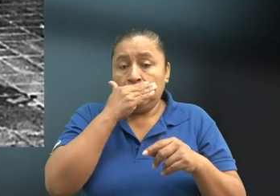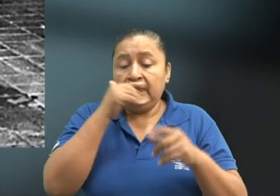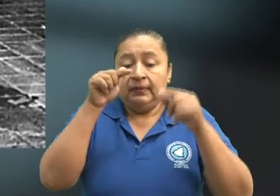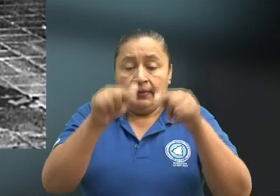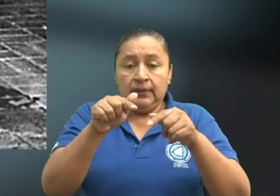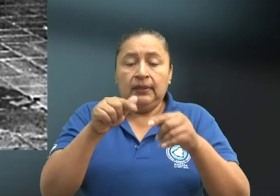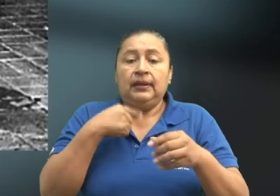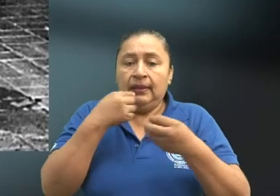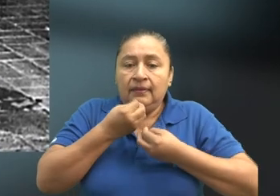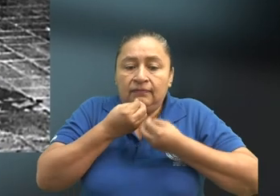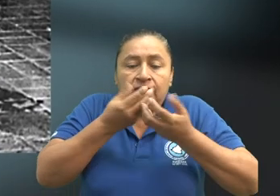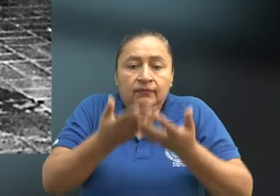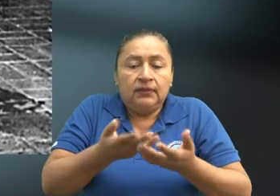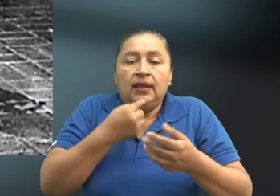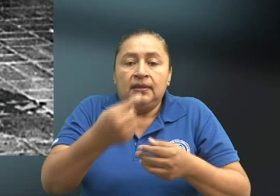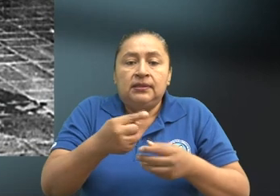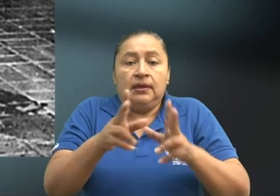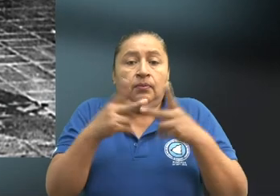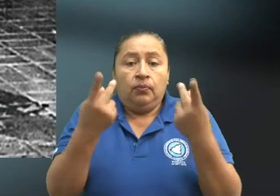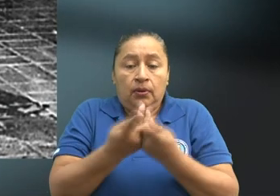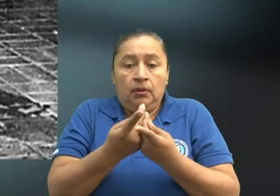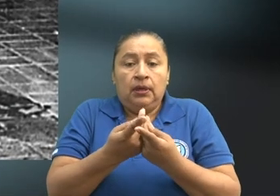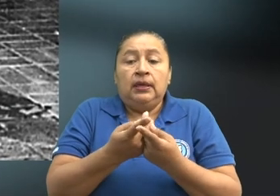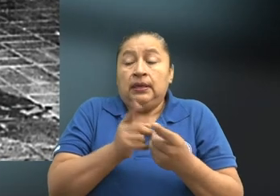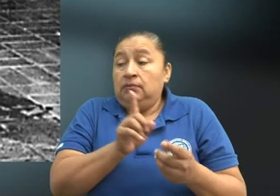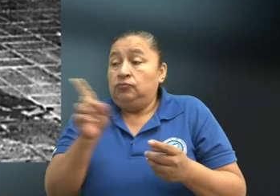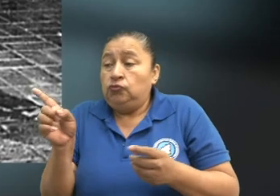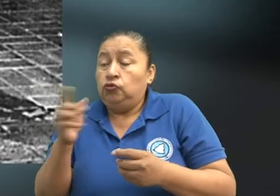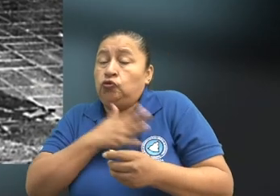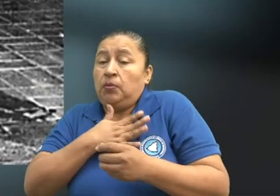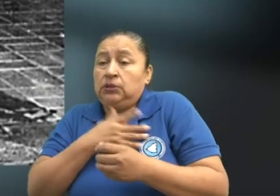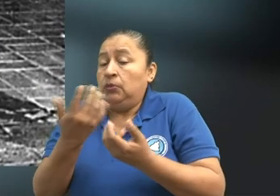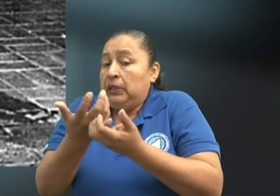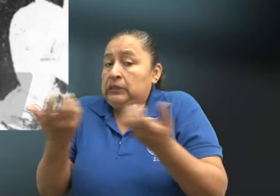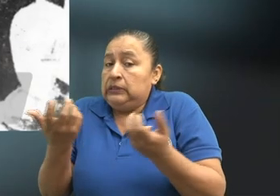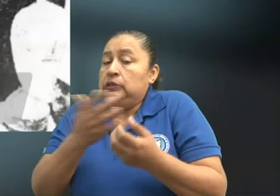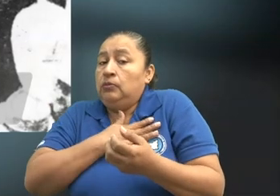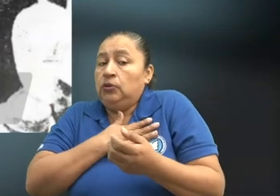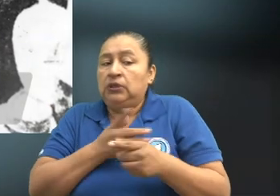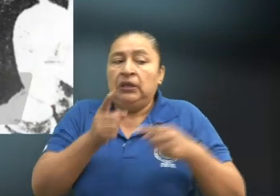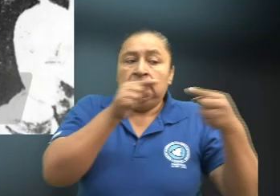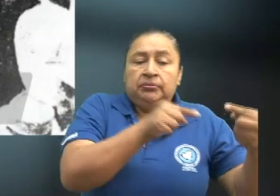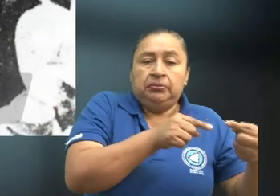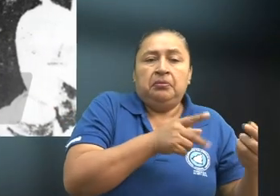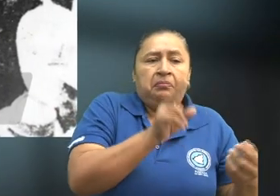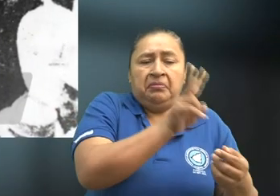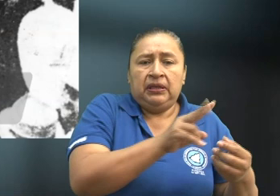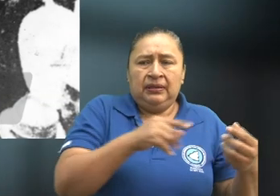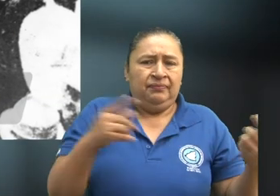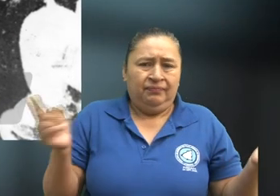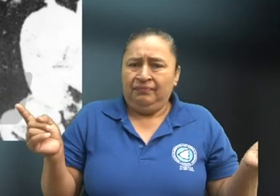el que le expresa al pueblo que la opción de somocismo sin Somoza, la opción de la llamada oposición conservadora, no